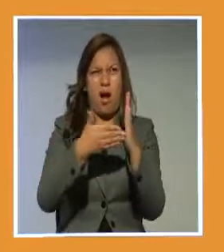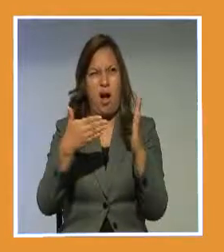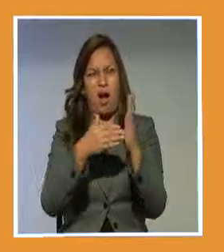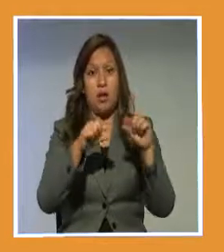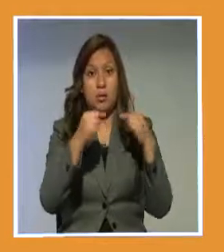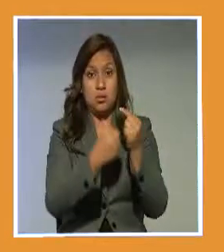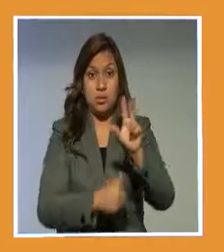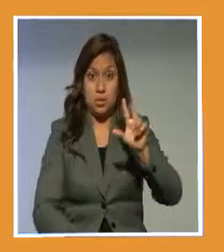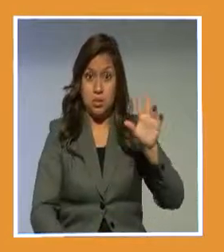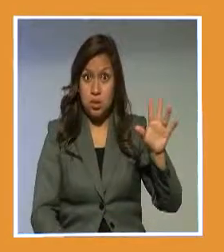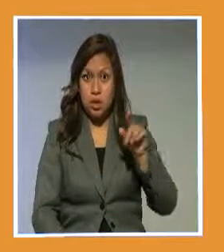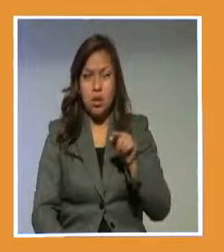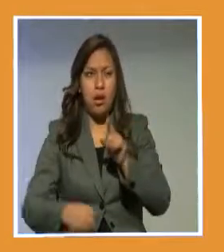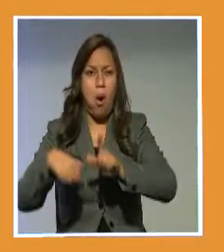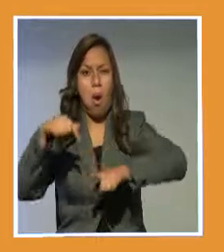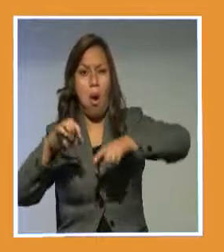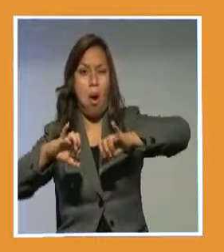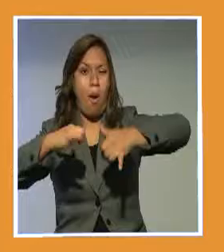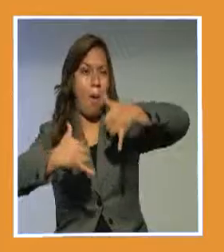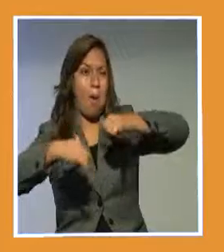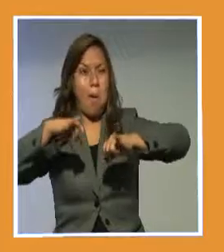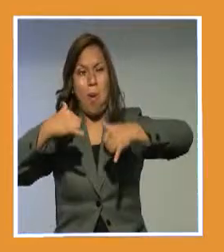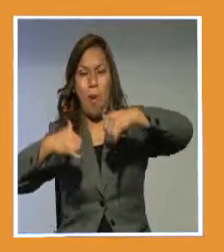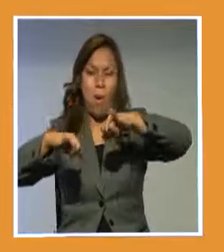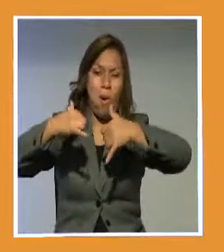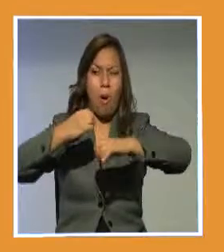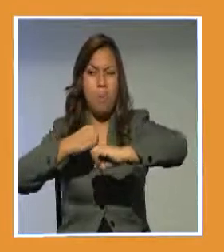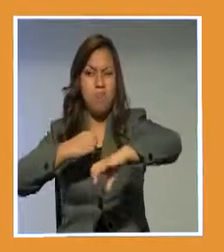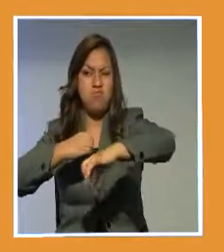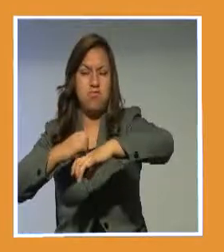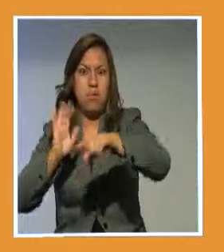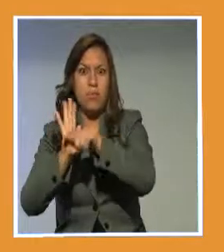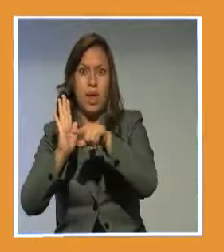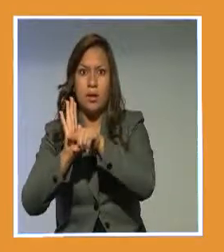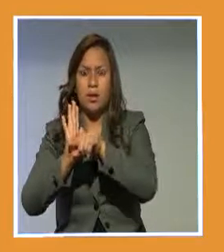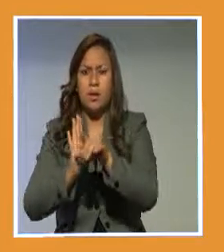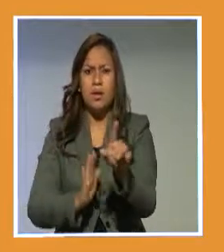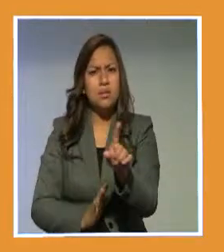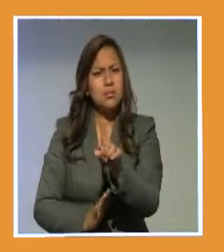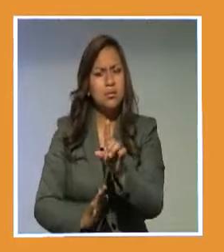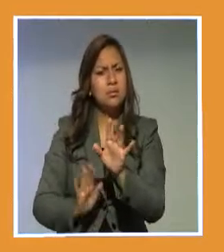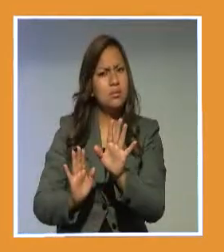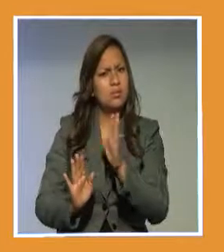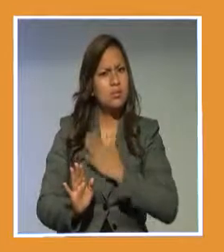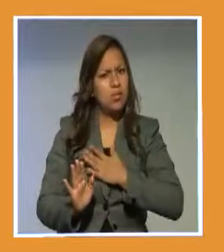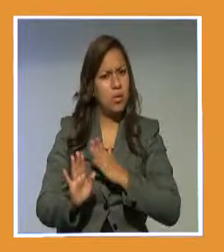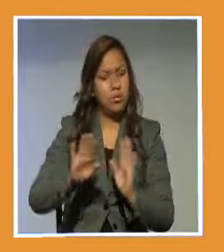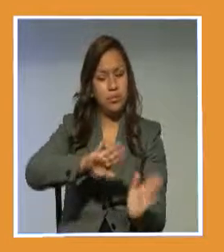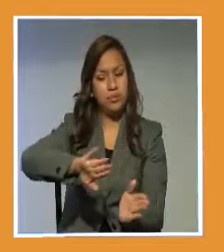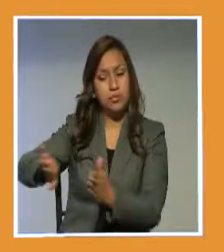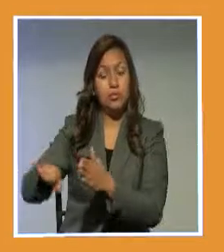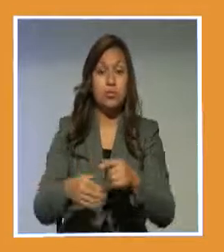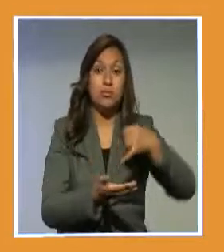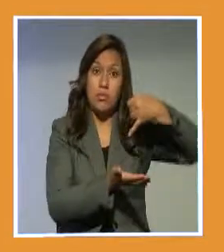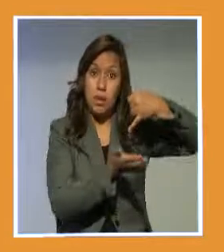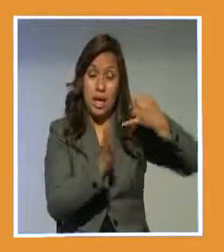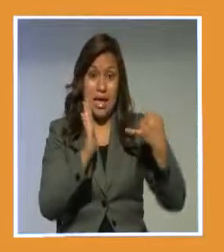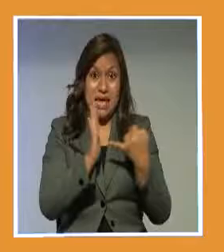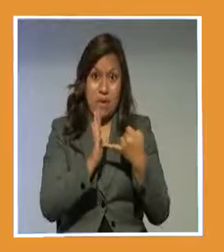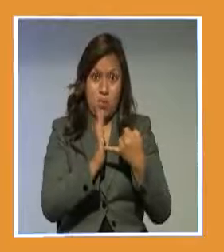un nuevo impuesto, es más, actualmente existe un impuesto sobre la plusvalía desde 1970, como lo